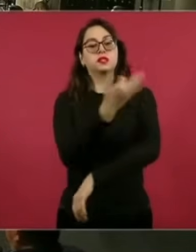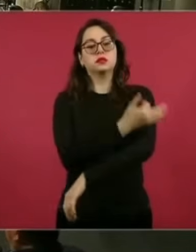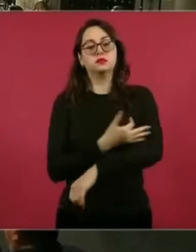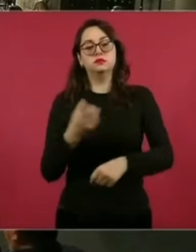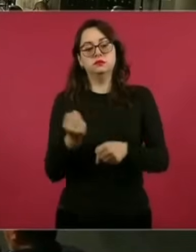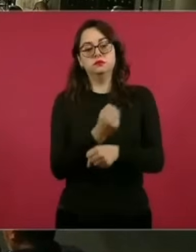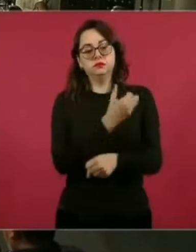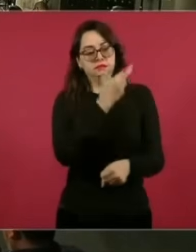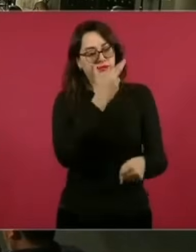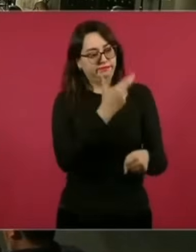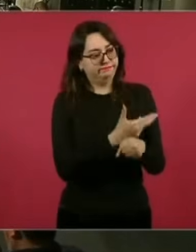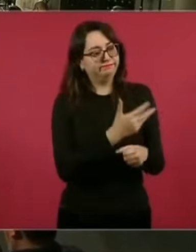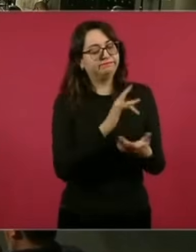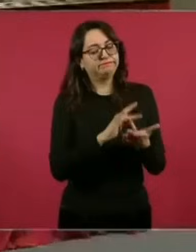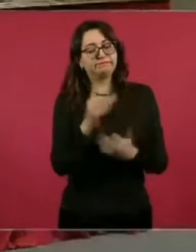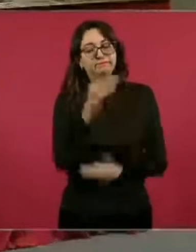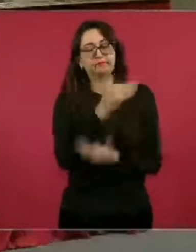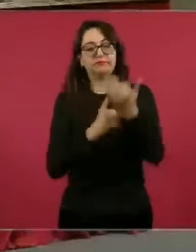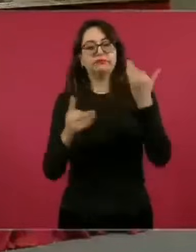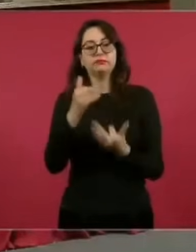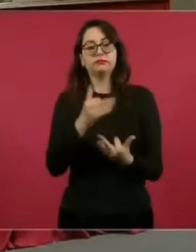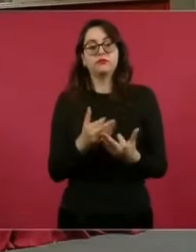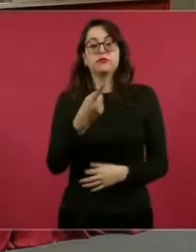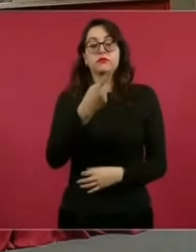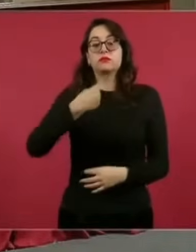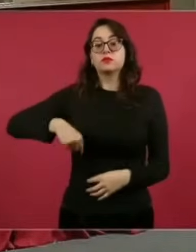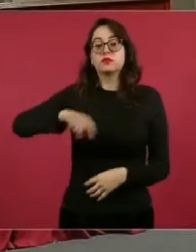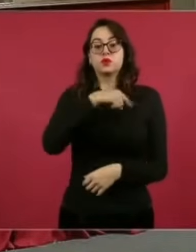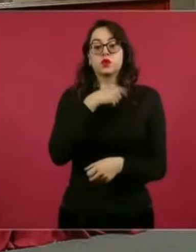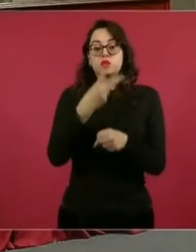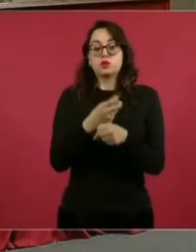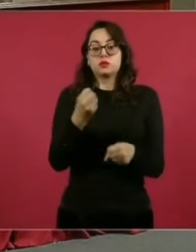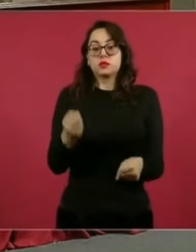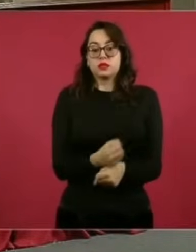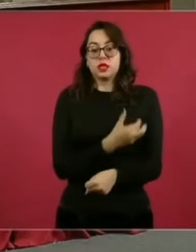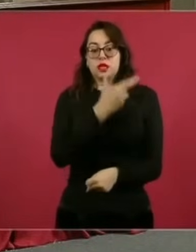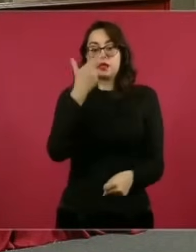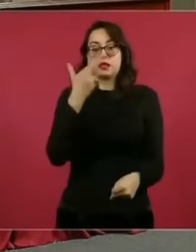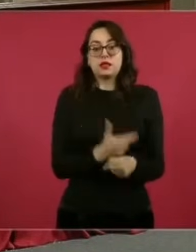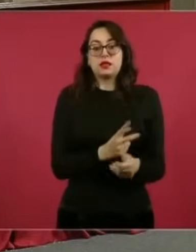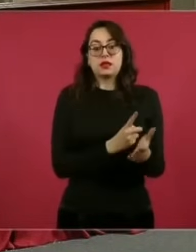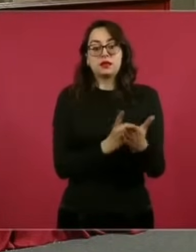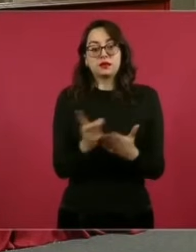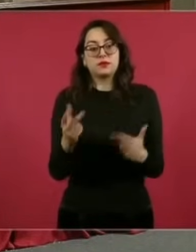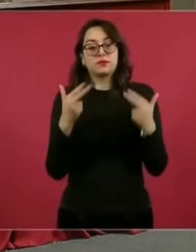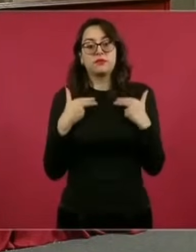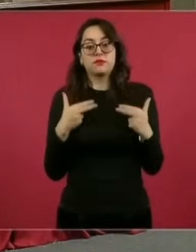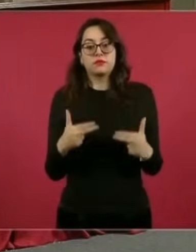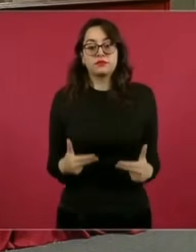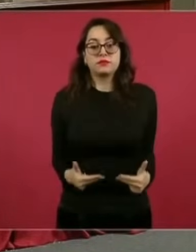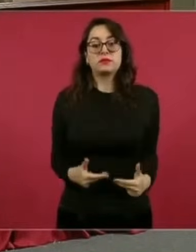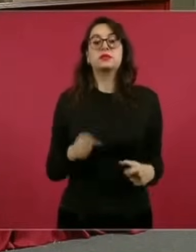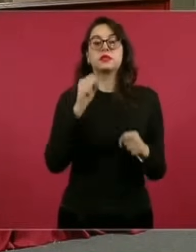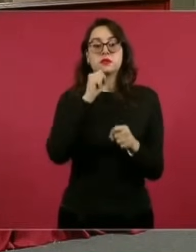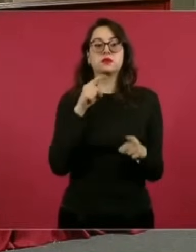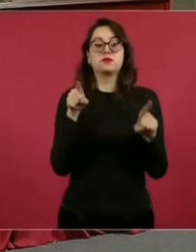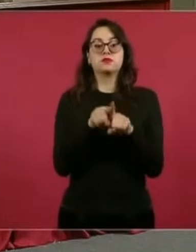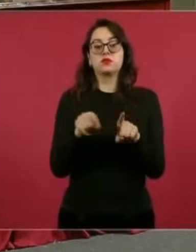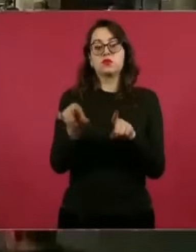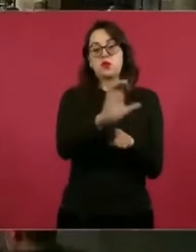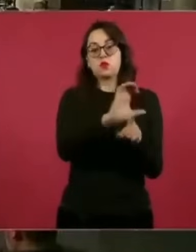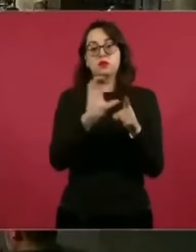Comentar que desde la Subsecretaría de Derechos Humanos, Población y Migración y del propio